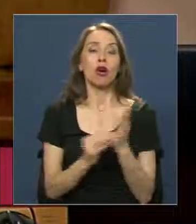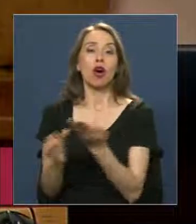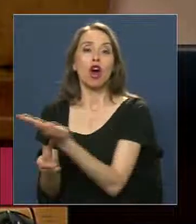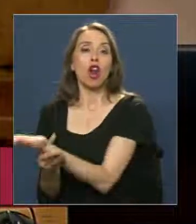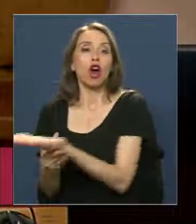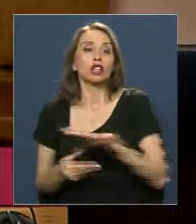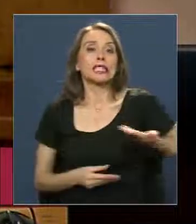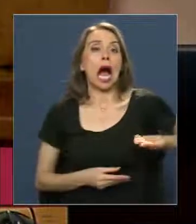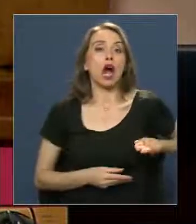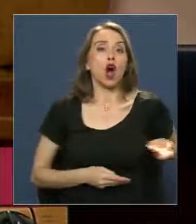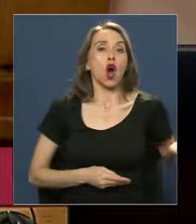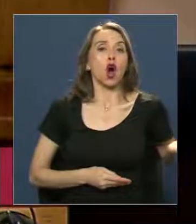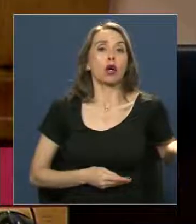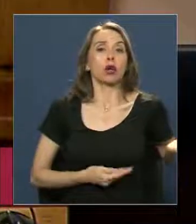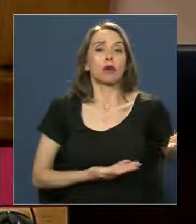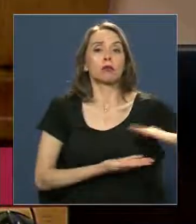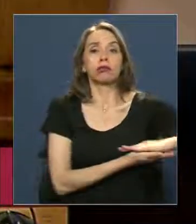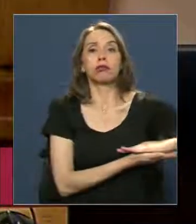que hicieron, digamos,